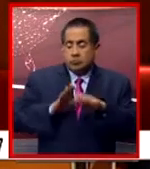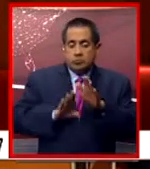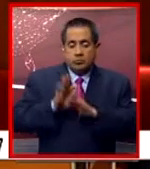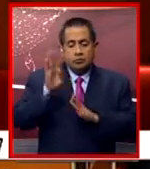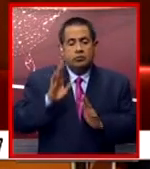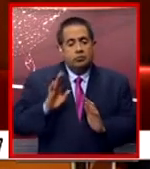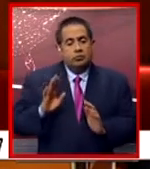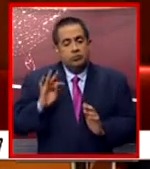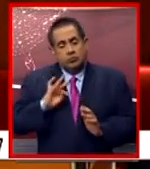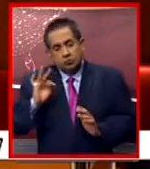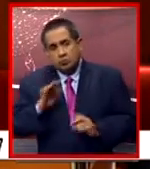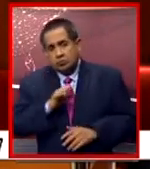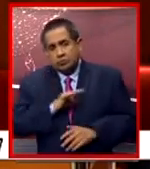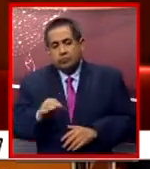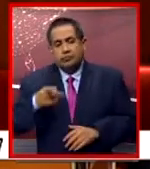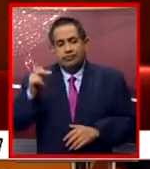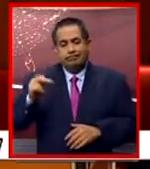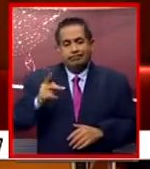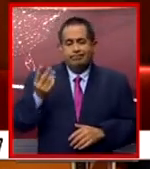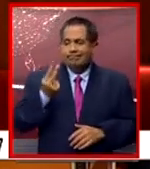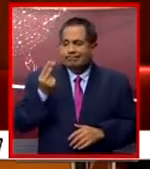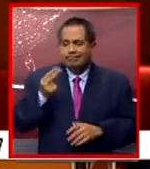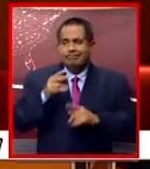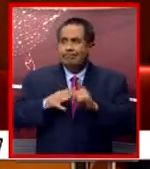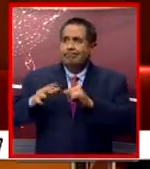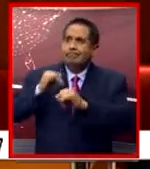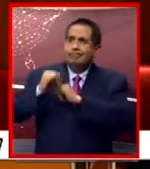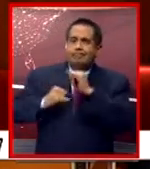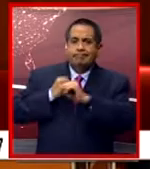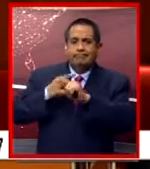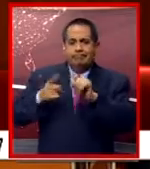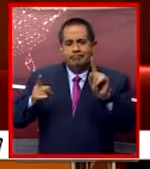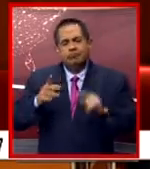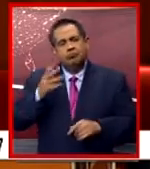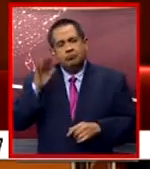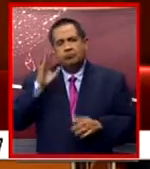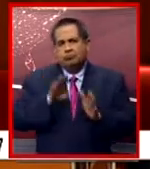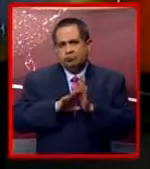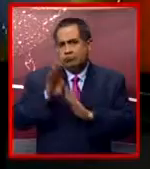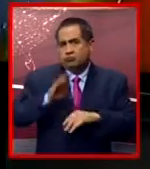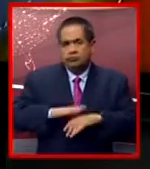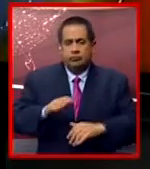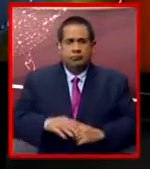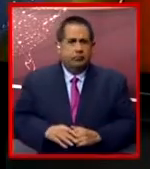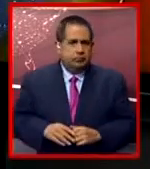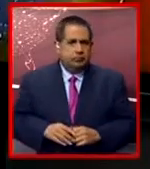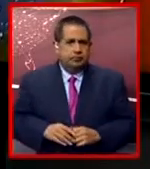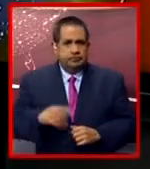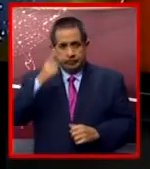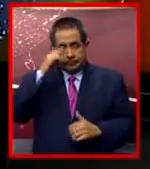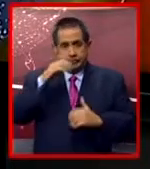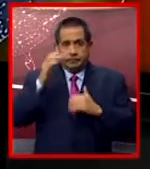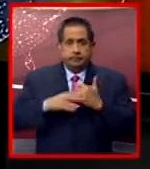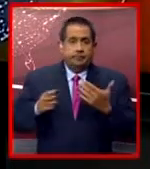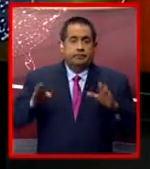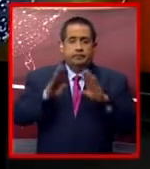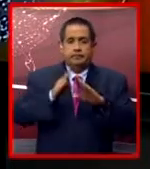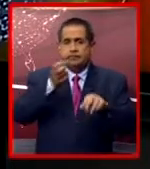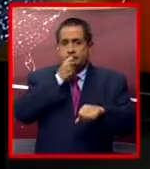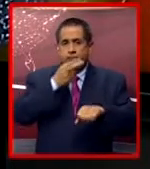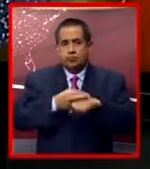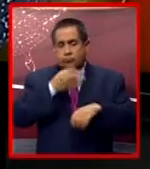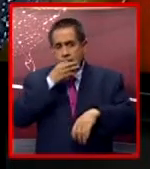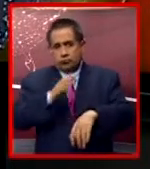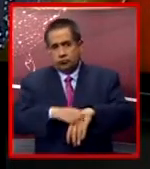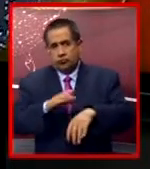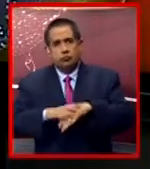y lo hubiéramos hecho si tuviéramos un contexto internacional distinto. En su mensaje de clausura, el secretario de Hacienda afirmó que